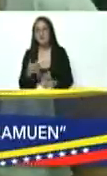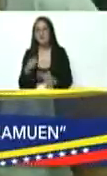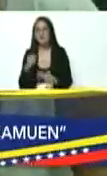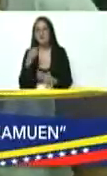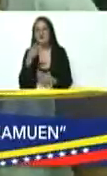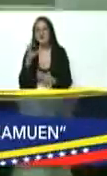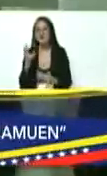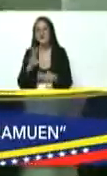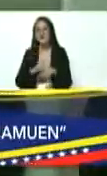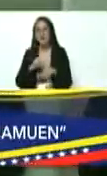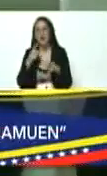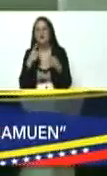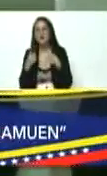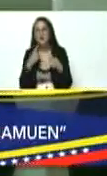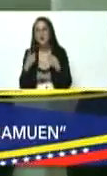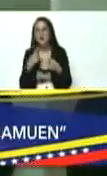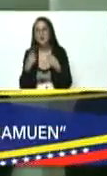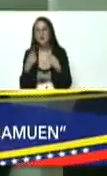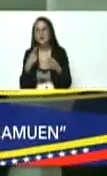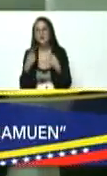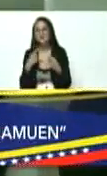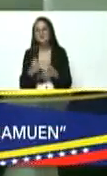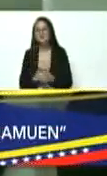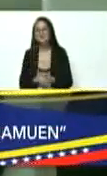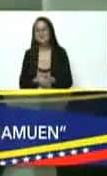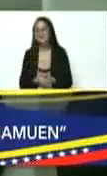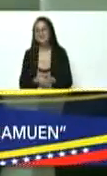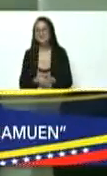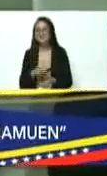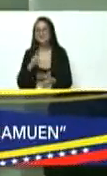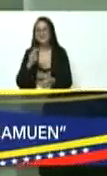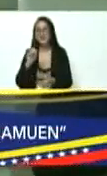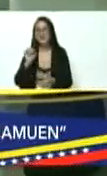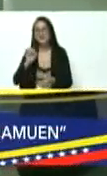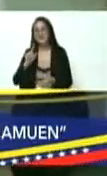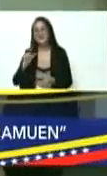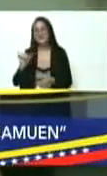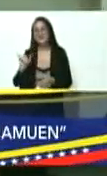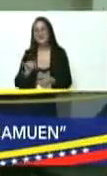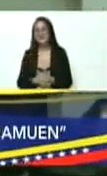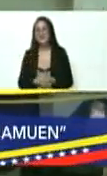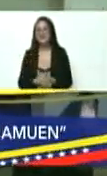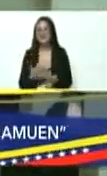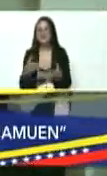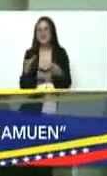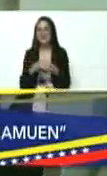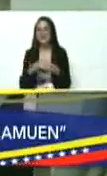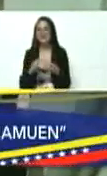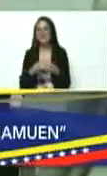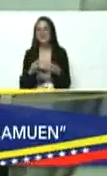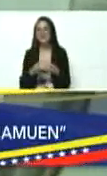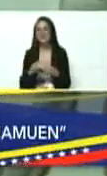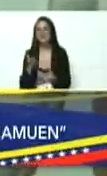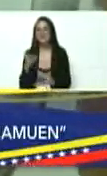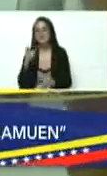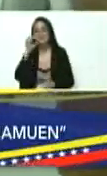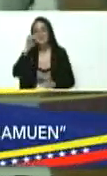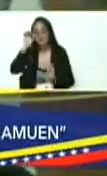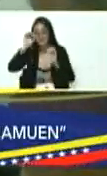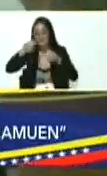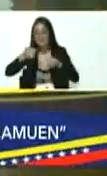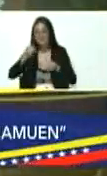área de la consulta, cuerpo de guardia. Se encuentra la doctora Rosalí Marquina, cuerpo de guardia. Tenemos el equipo de oftalmoscopio, otoscopio